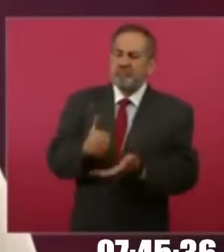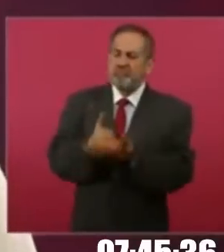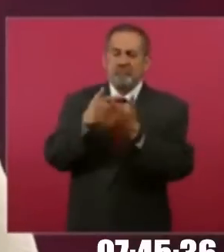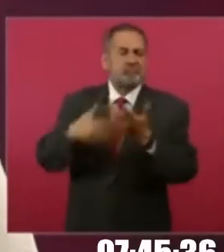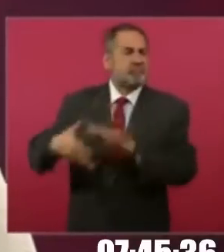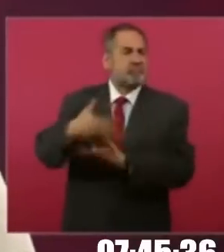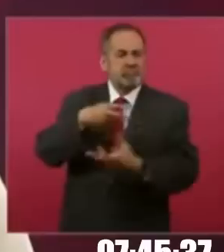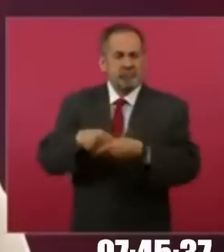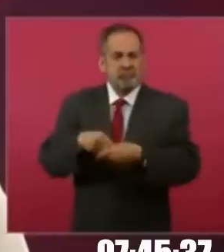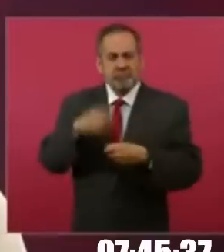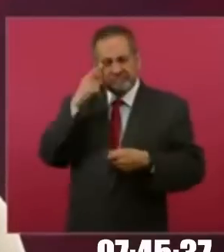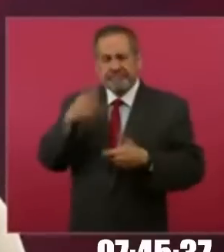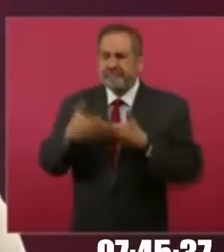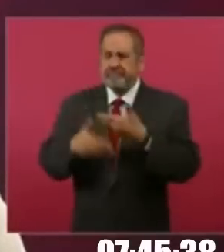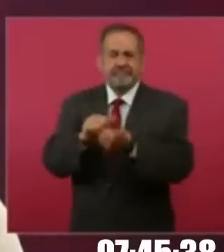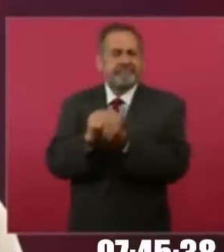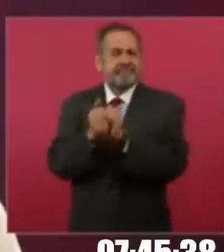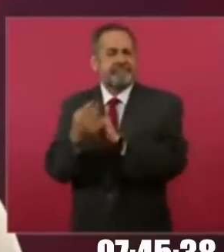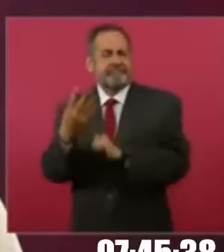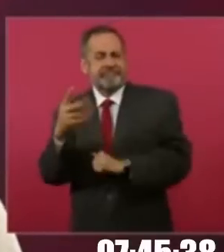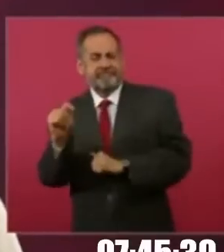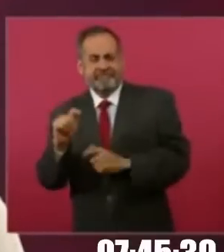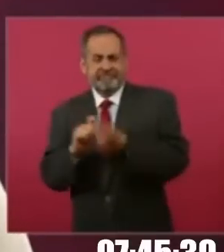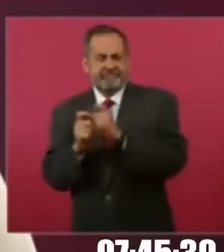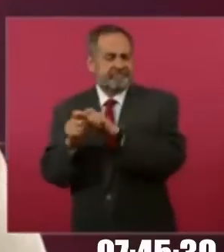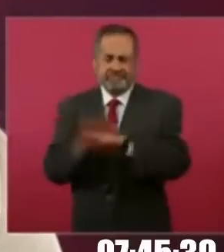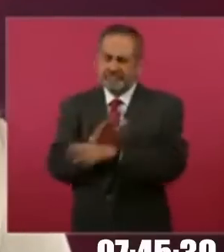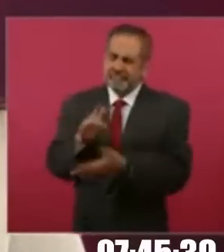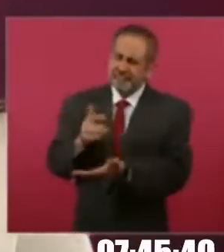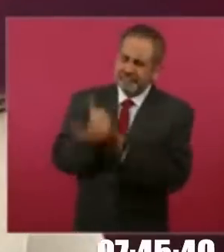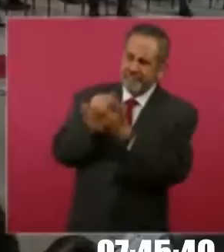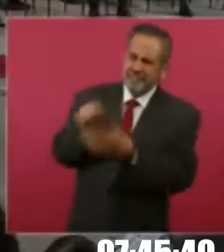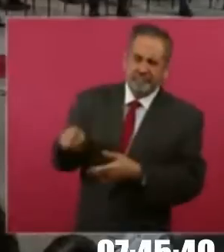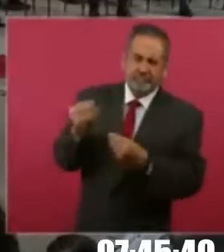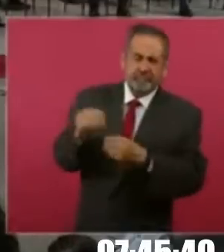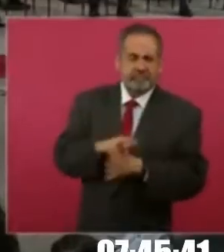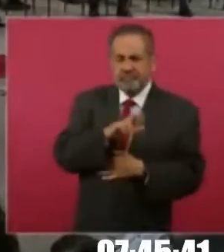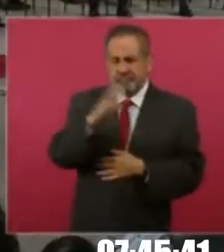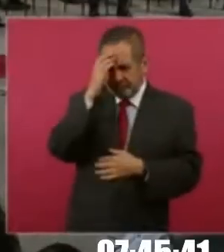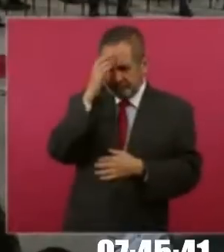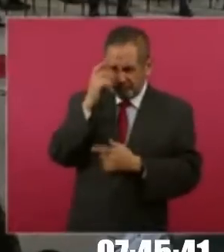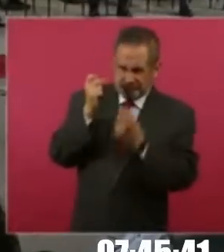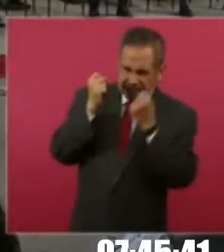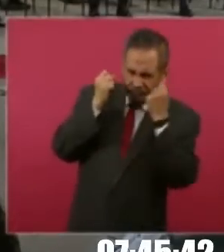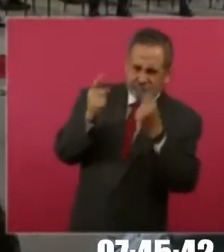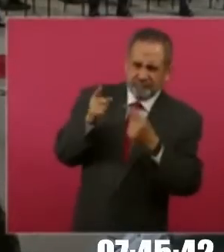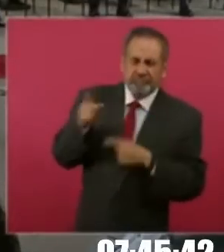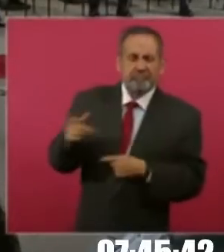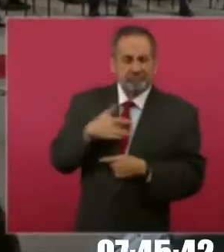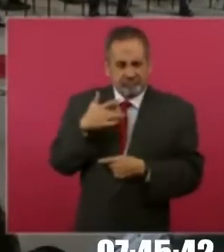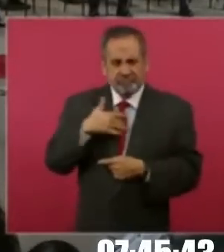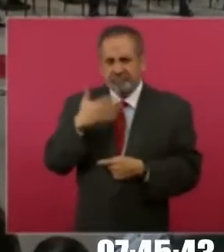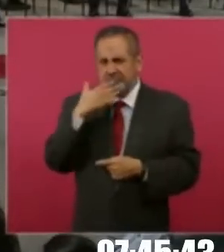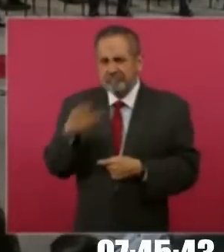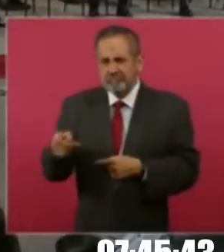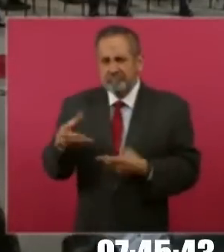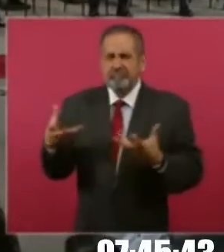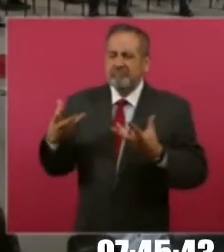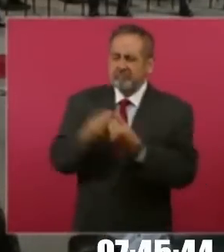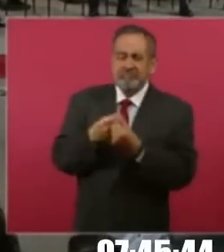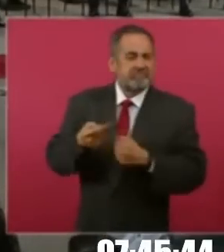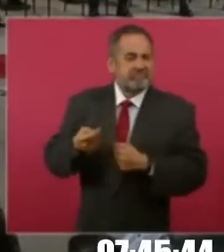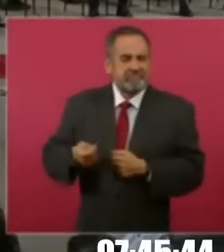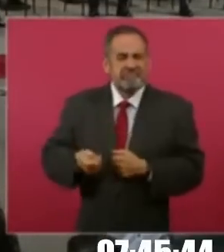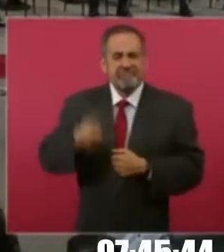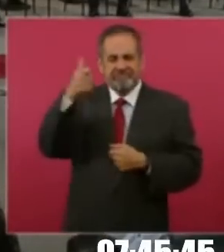tan importante que atraviesa el proceso de transformación de nuestro país reconozco la convicción presidente de tener el